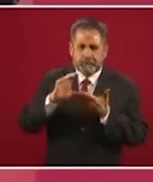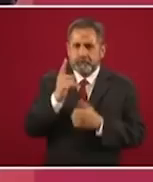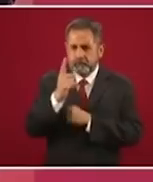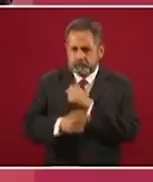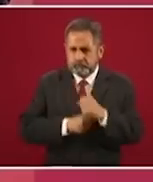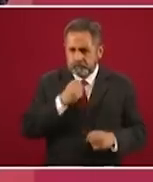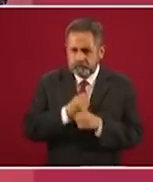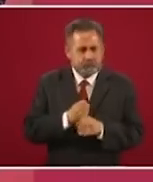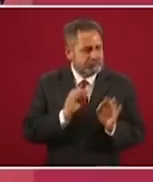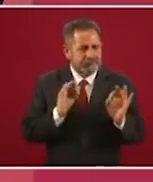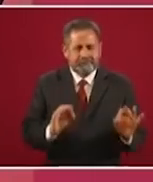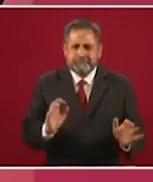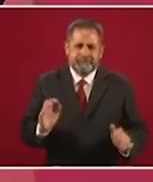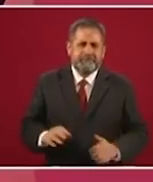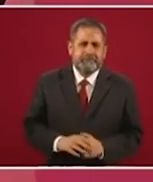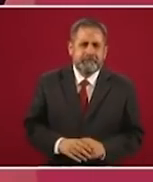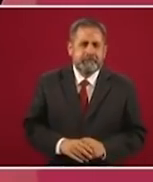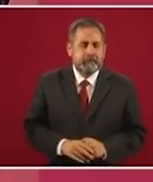año,